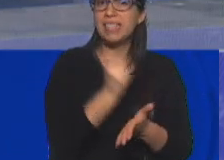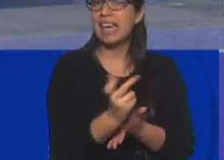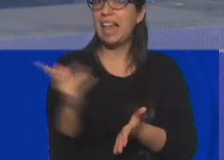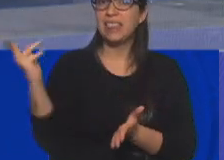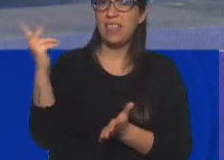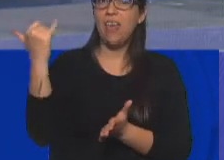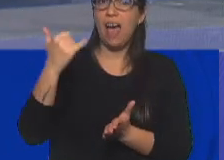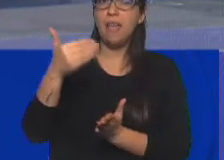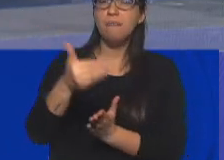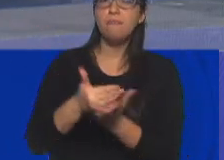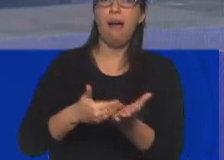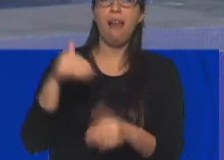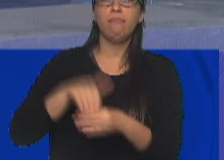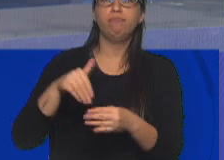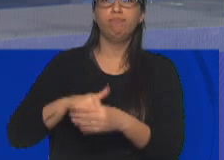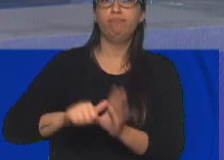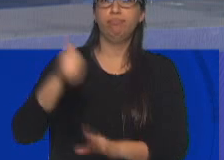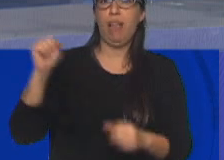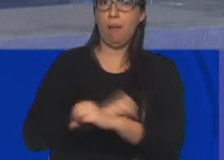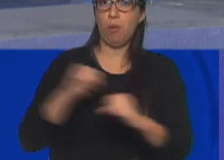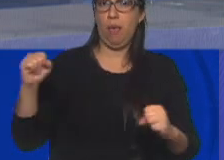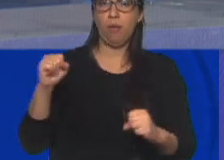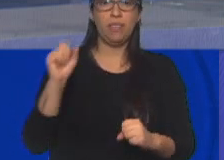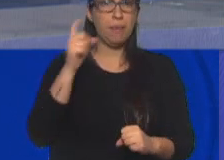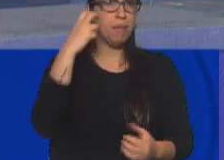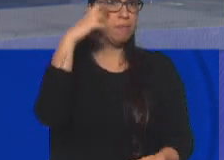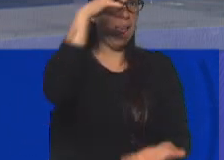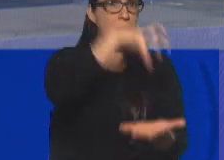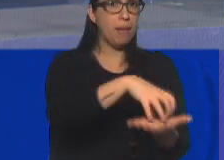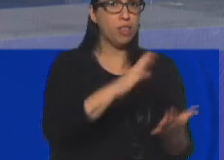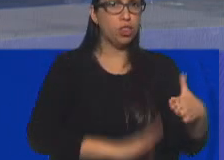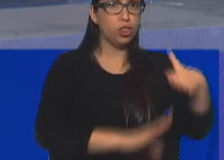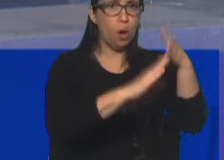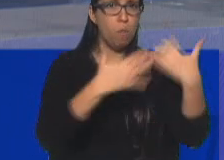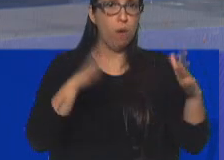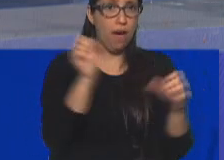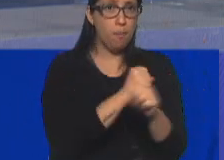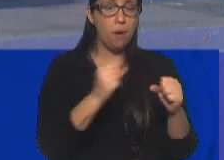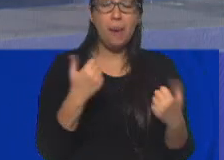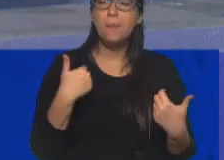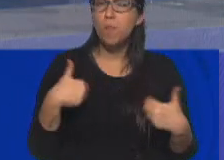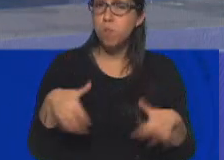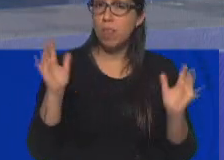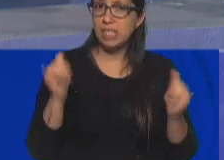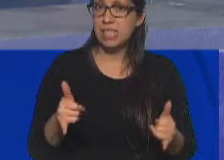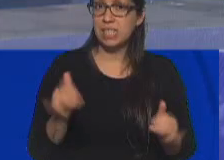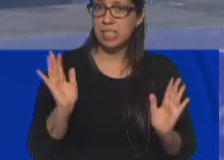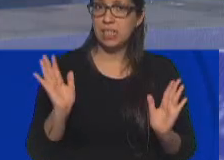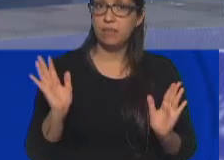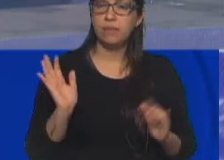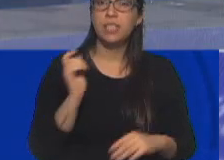suceda. Bueno, ¿y parecieran que están los números también en el Parlamento para aprobarlo? Es posible, si